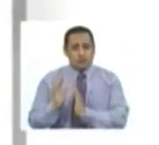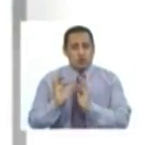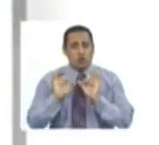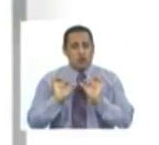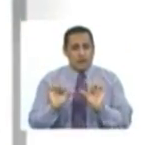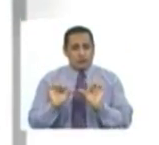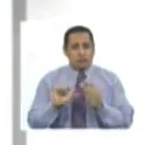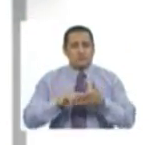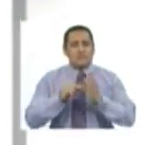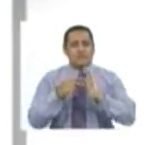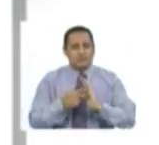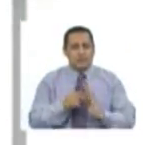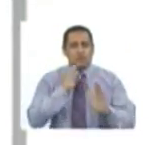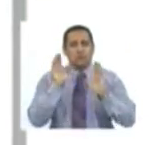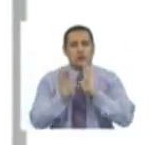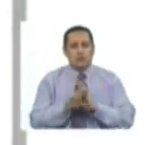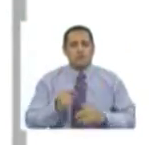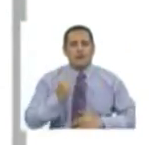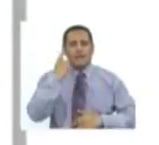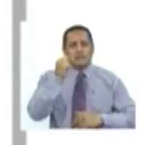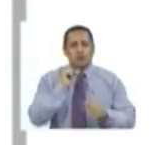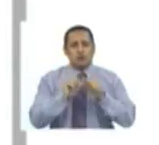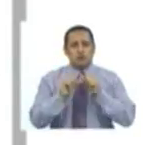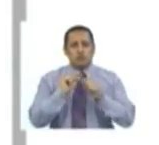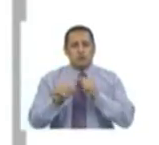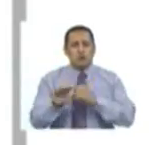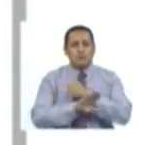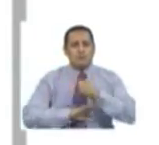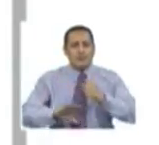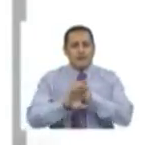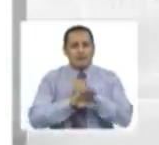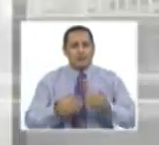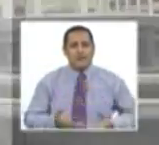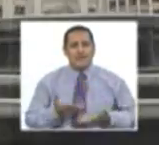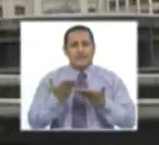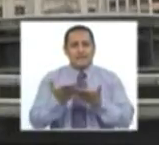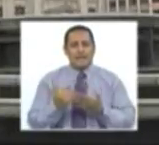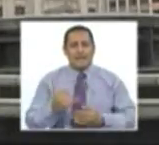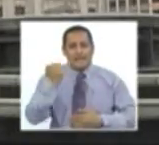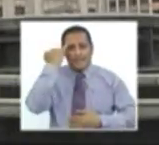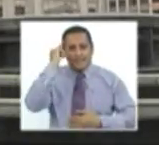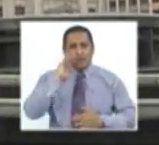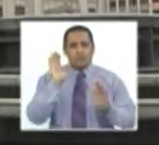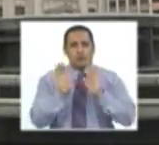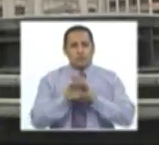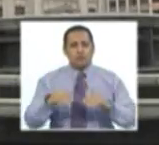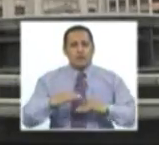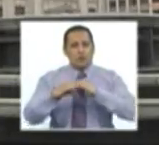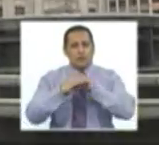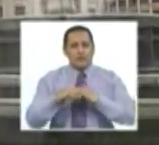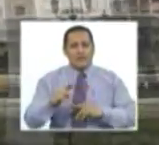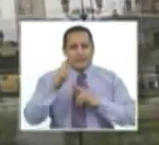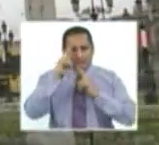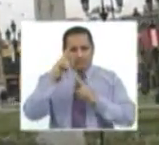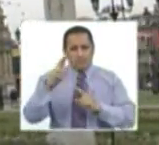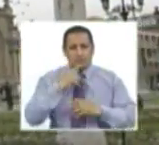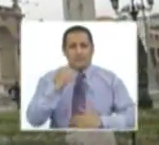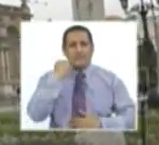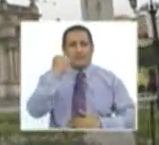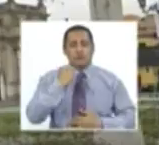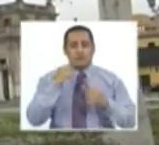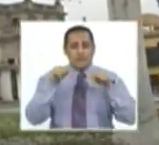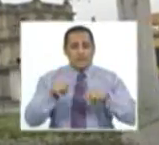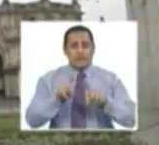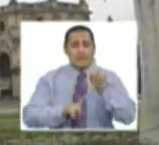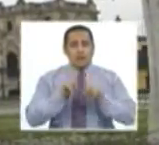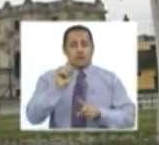puede ser comprendido como una cláusula básica que concreta el ideal del Estado democrático de derecho. De ahí que